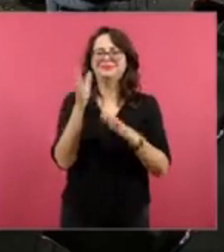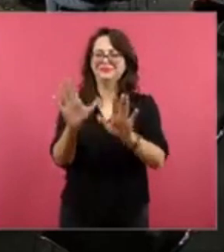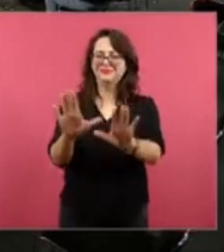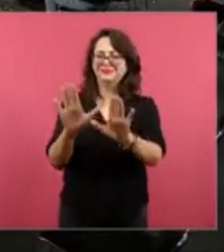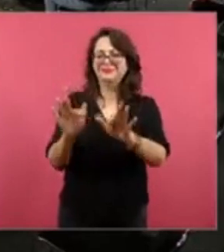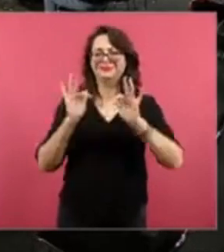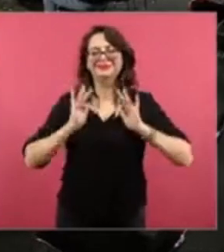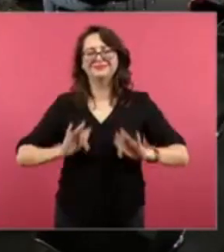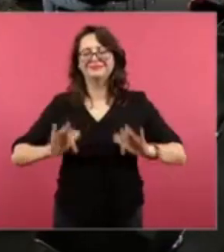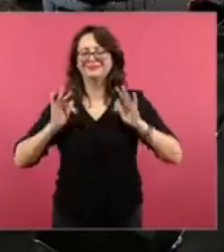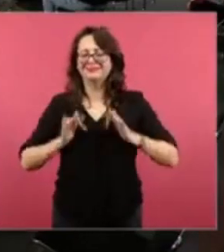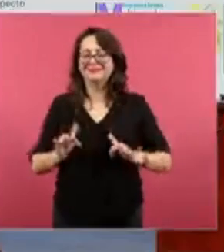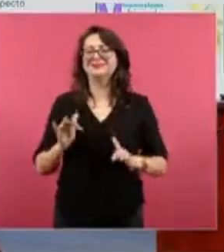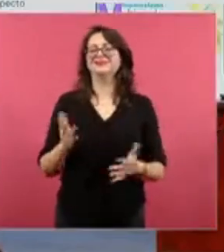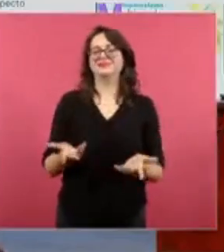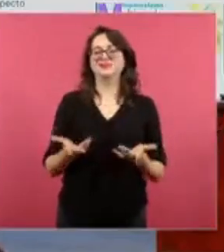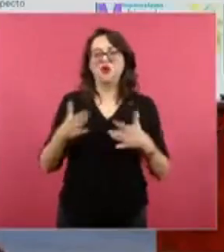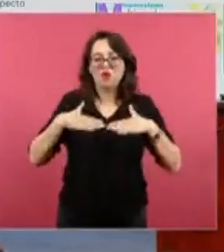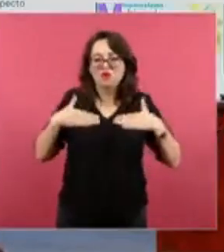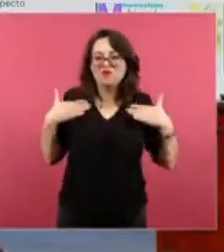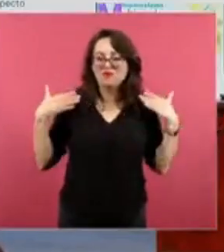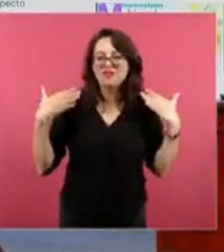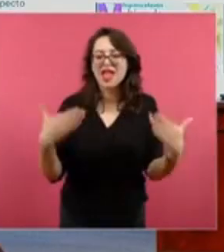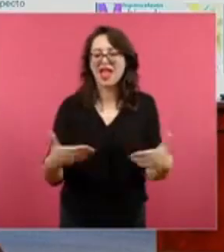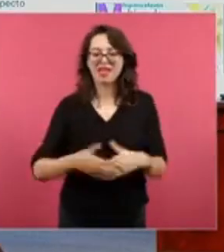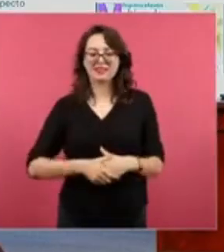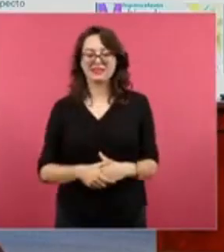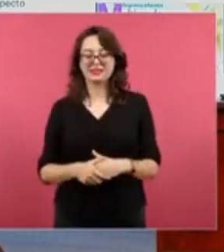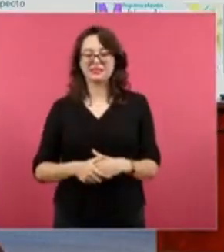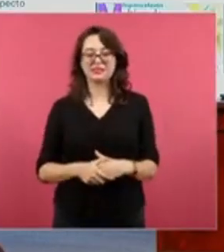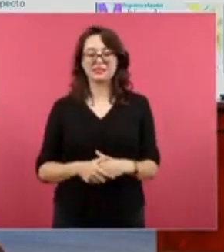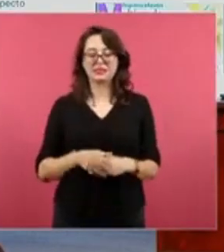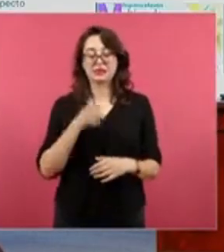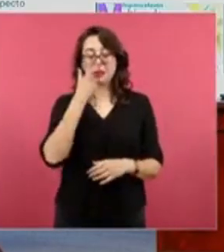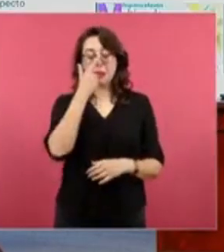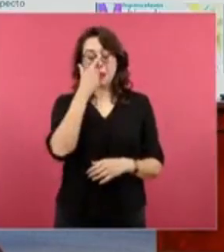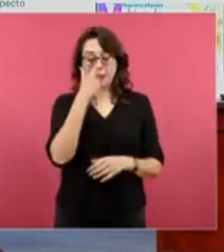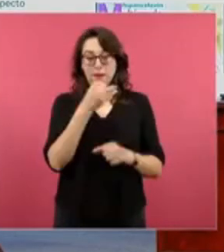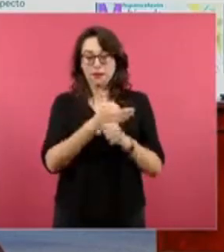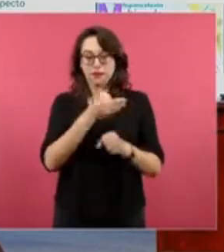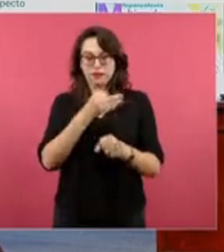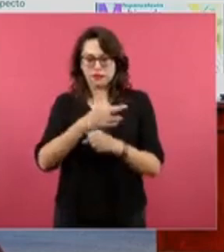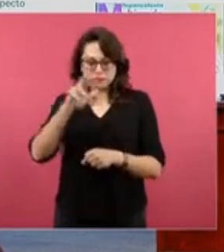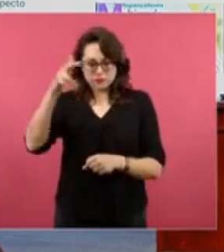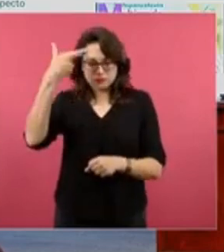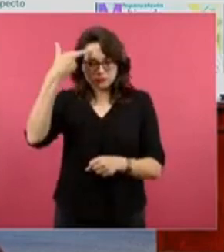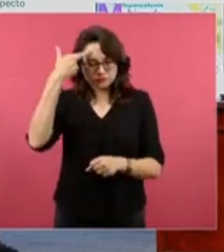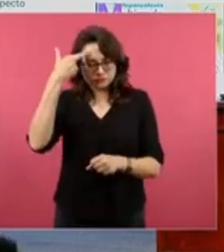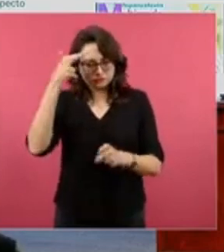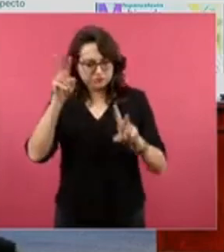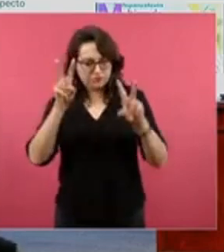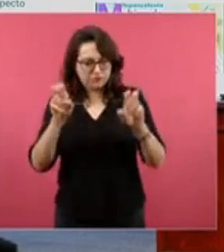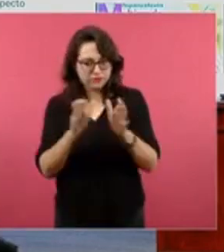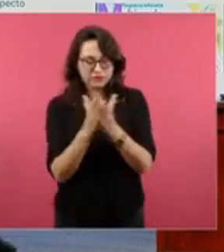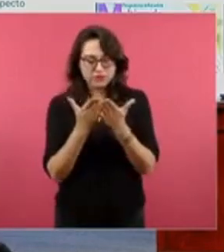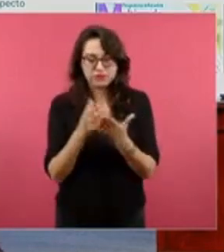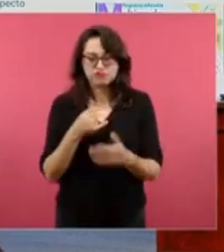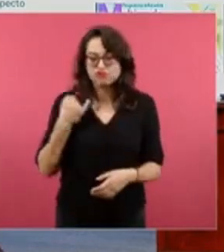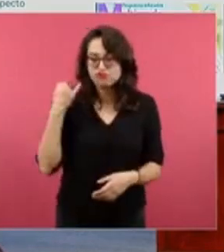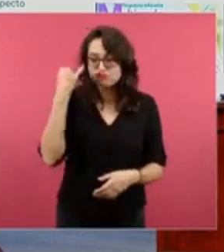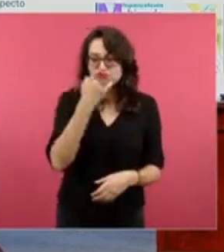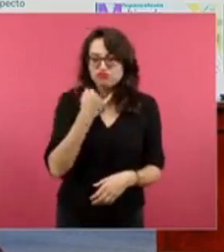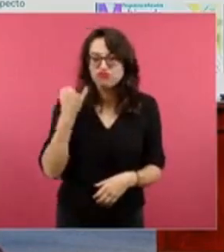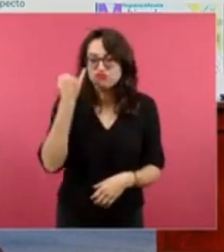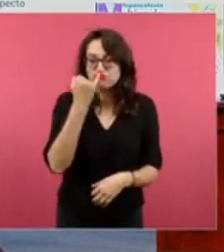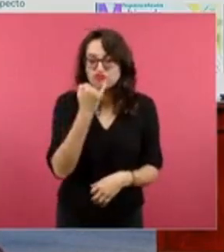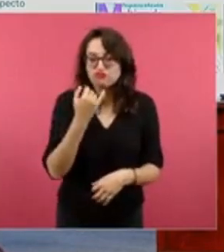Reorientamos y seguimos. Importante. Estamos en lenguajes, ¿verdad? Pero uno de los ejercicios fue, vamos